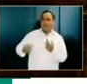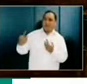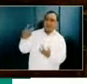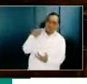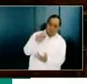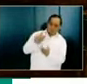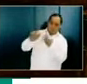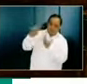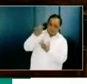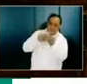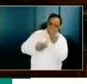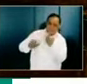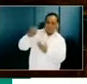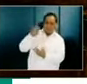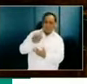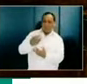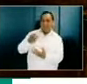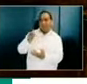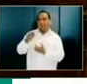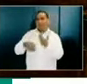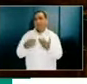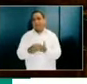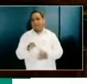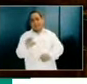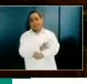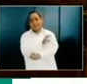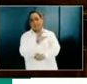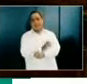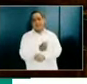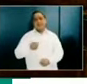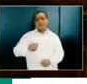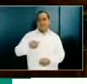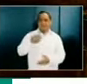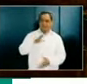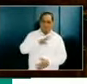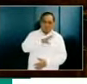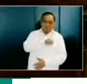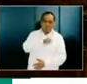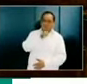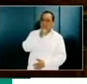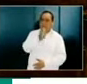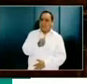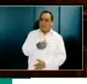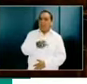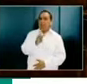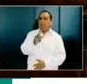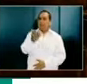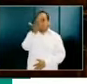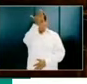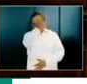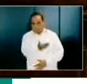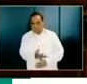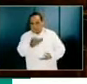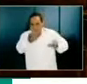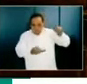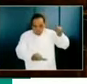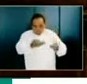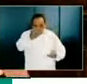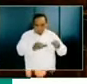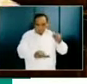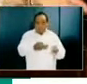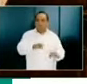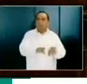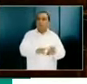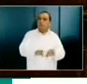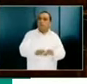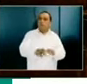la reforma eléctrica y por eso ya no me quieren. Y ahora no. Se le va a juzgar por su lavado de dinero,